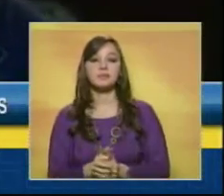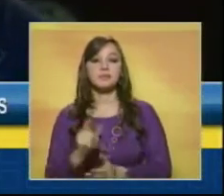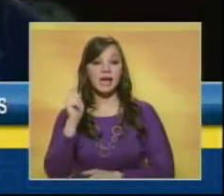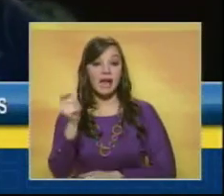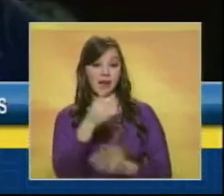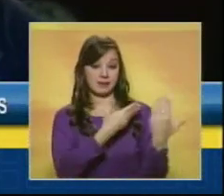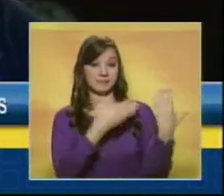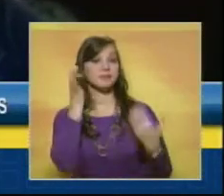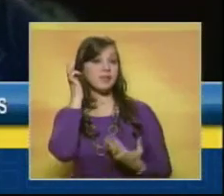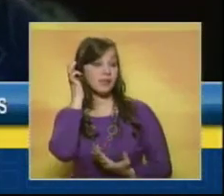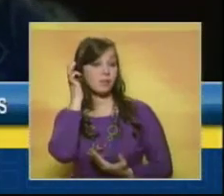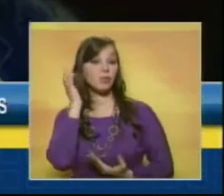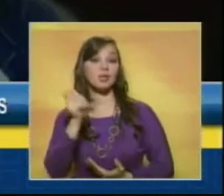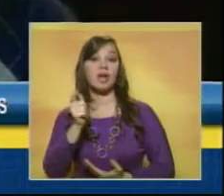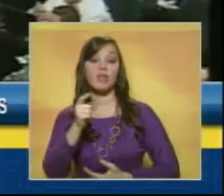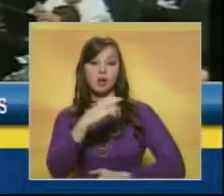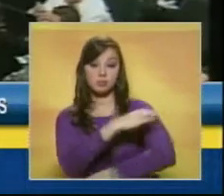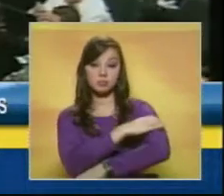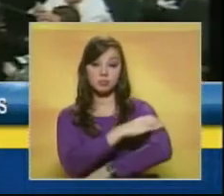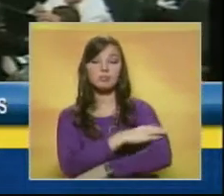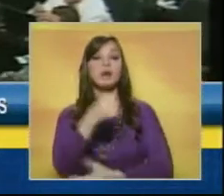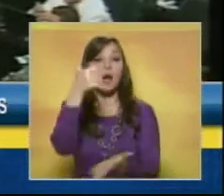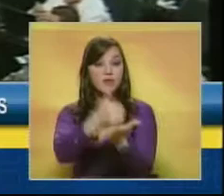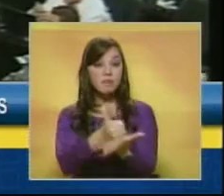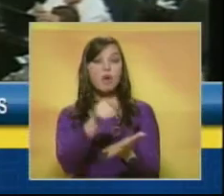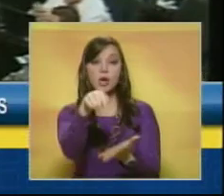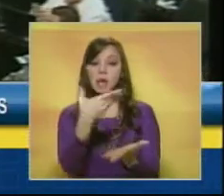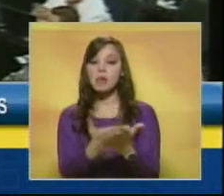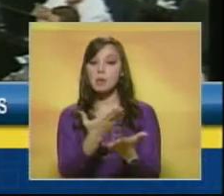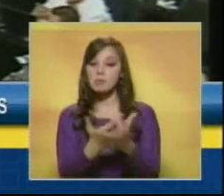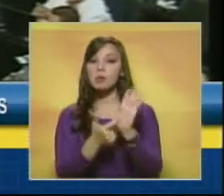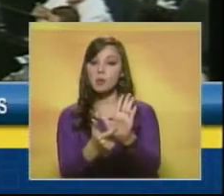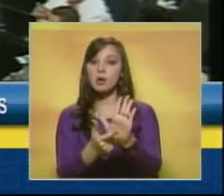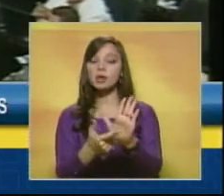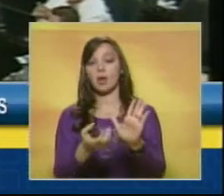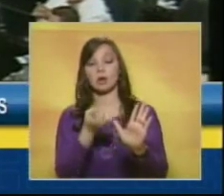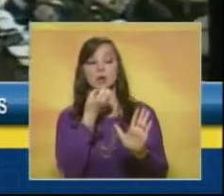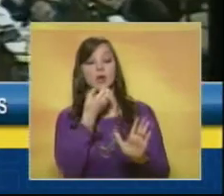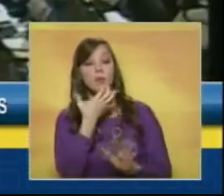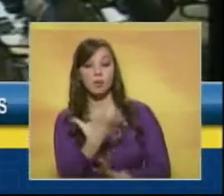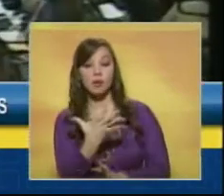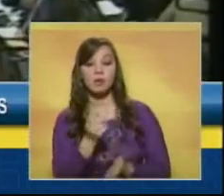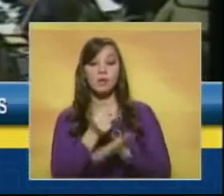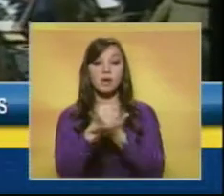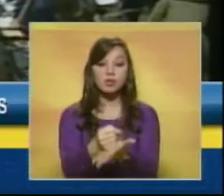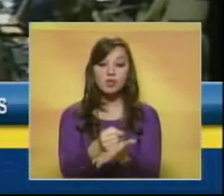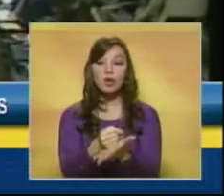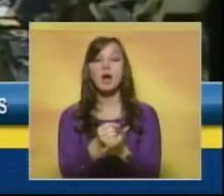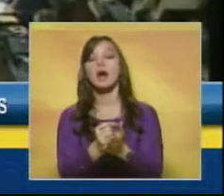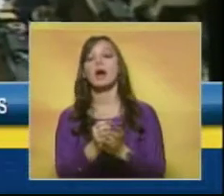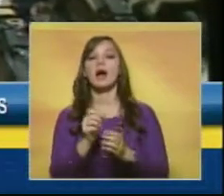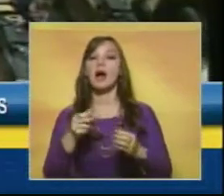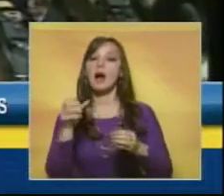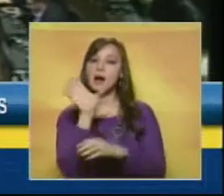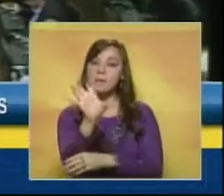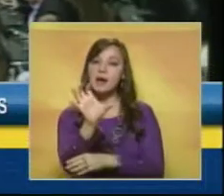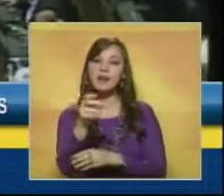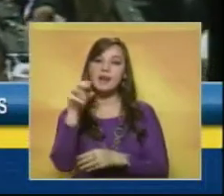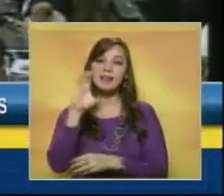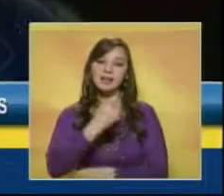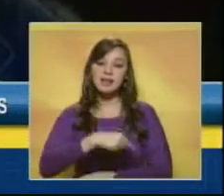diputada opositora Vestalia San Pedro afirmó que esta propuesta ofrece una ventana al país de tener un CNE transparente.